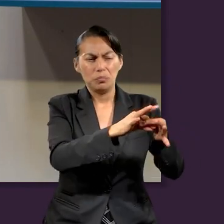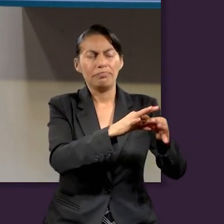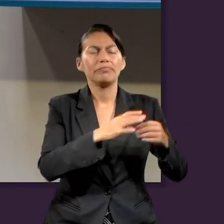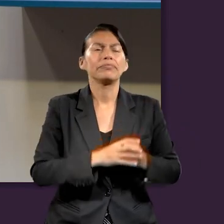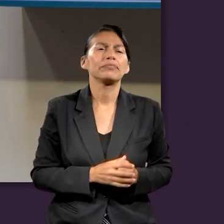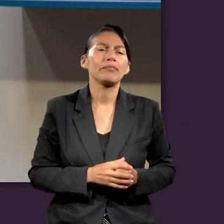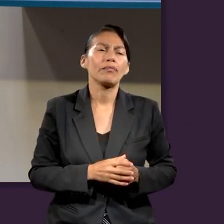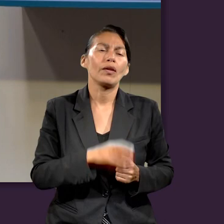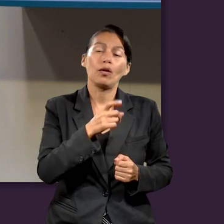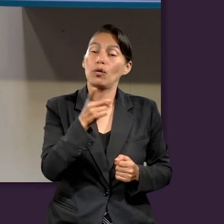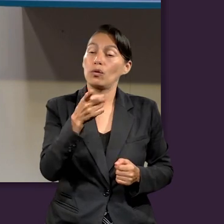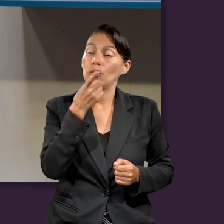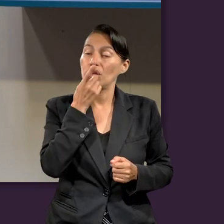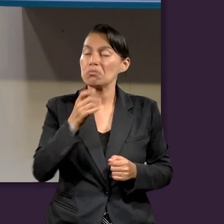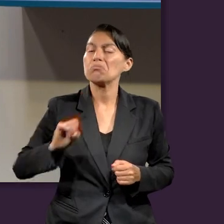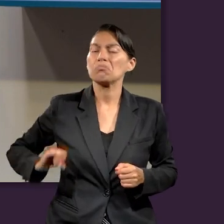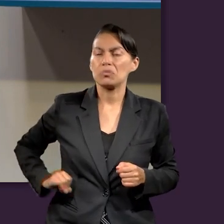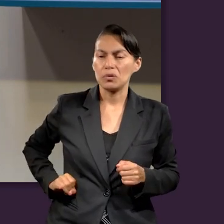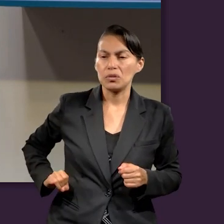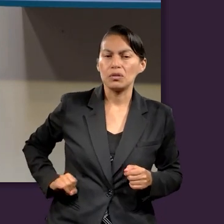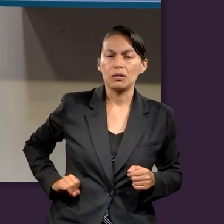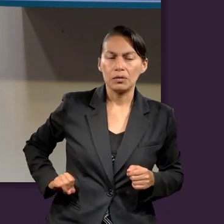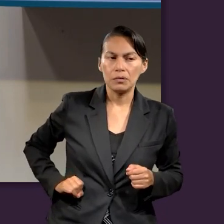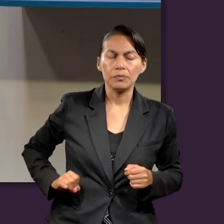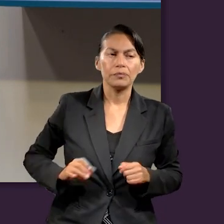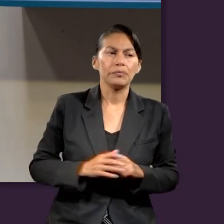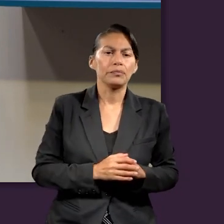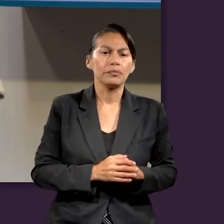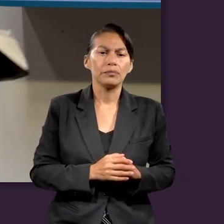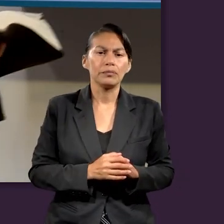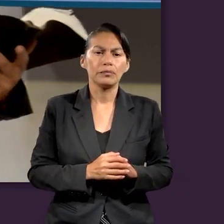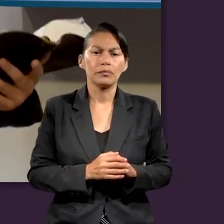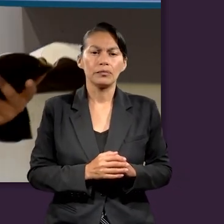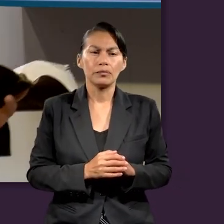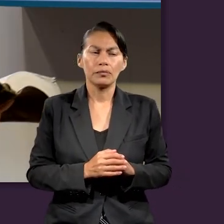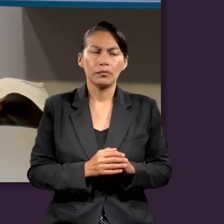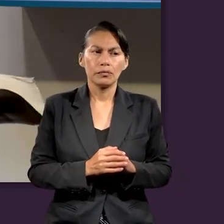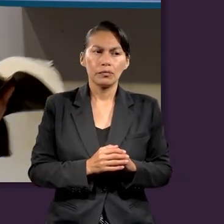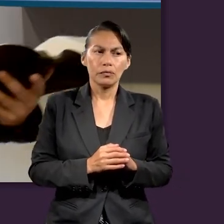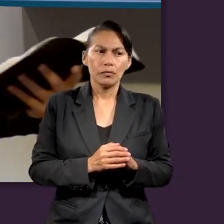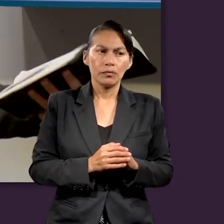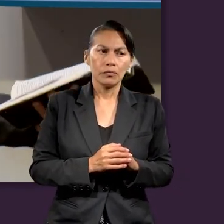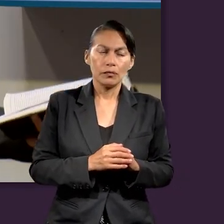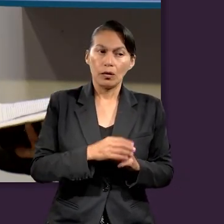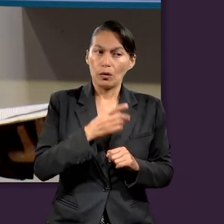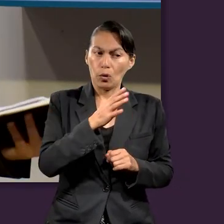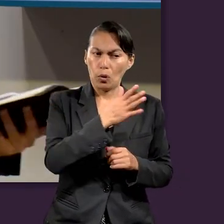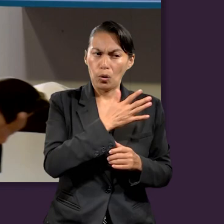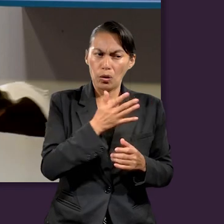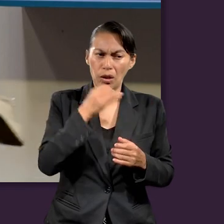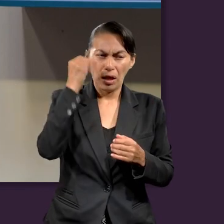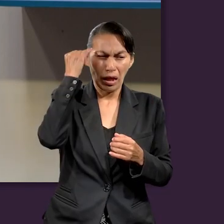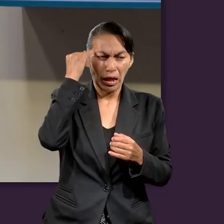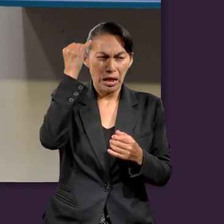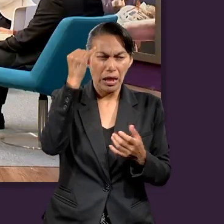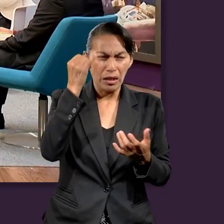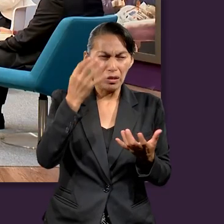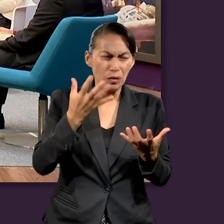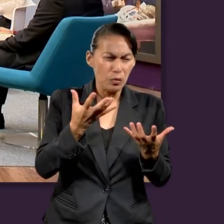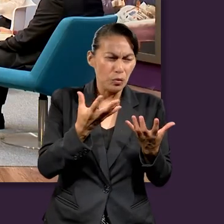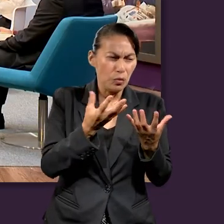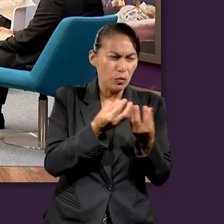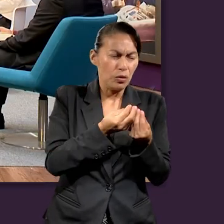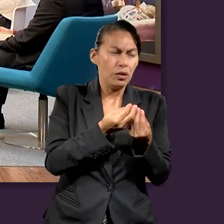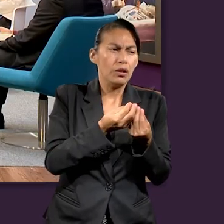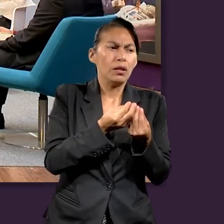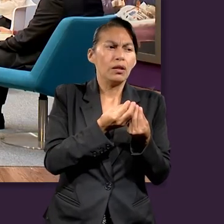es bien interesante lo que tú mencionaste porque tratando de abarcar más su territorio, digámoslo así, y tratando de